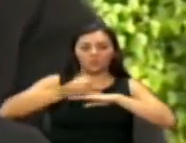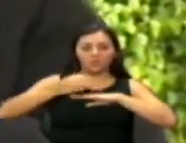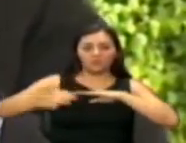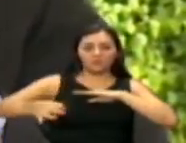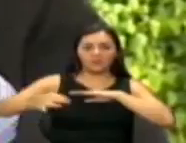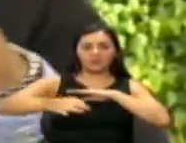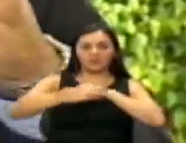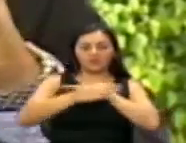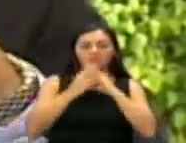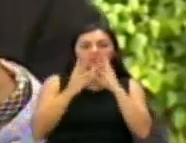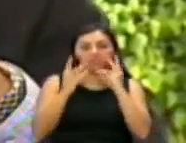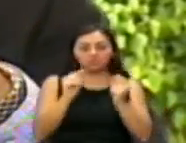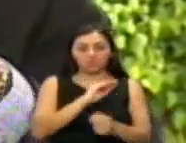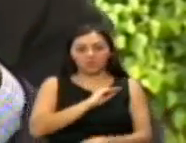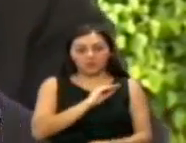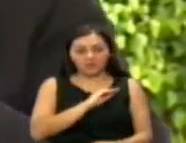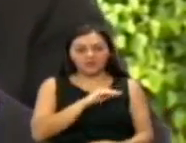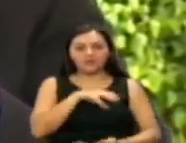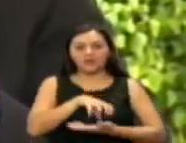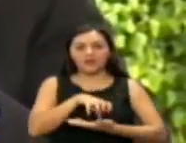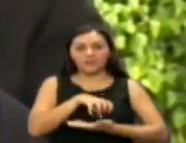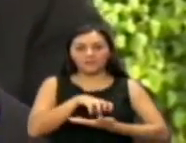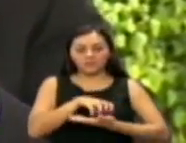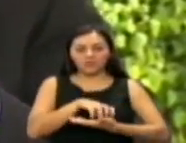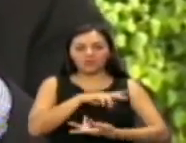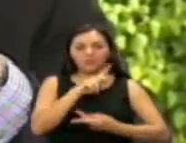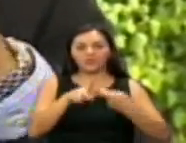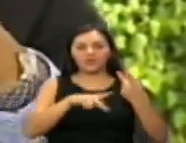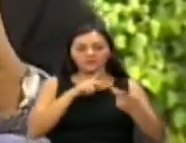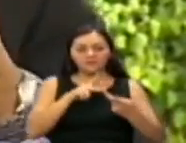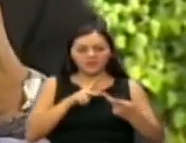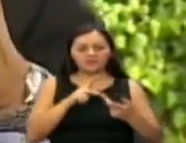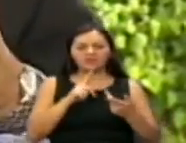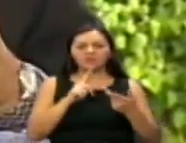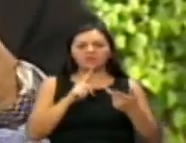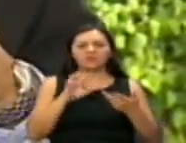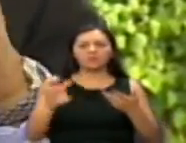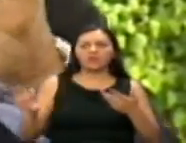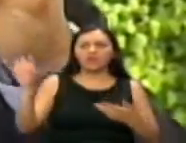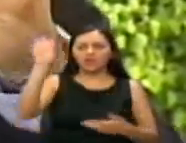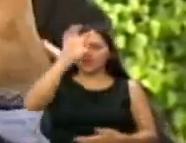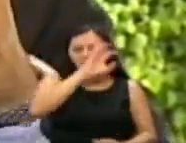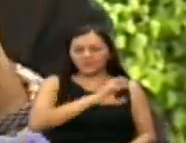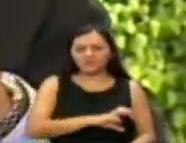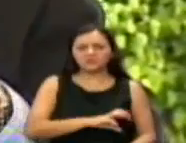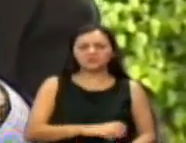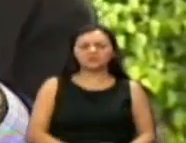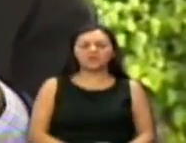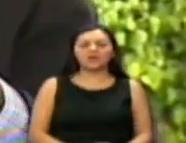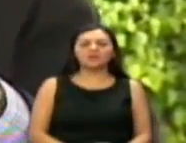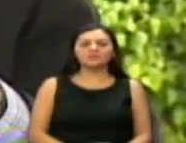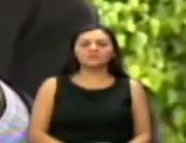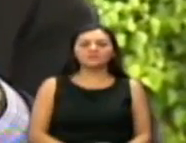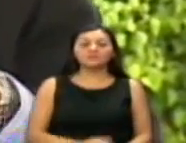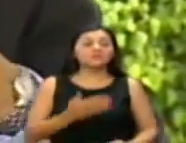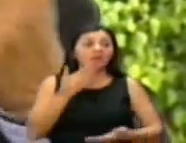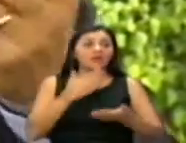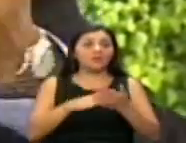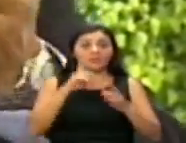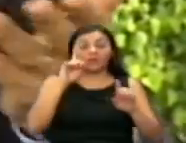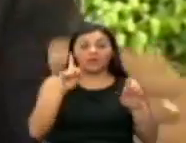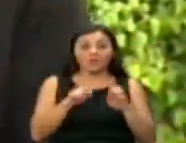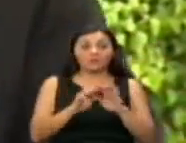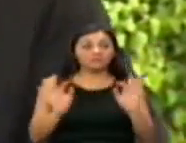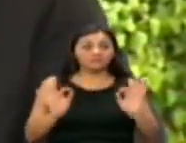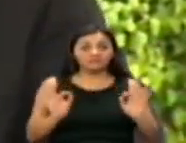resolver el alcalde. Los conflictos entre cantones, los prefectos. Y entre provincias, los prefectos, si no se ponen de acuerdo, ¿no?,